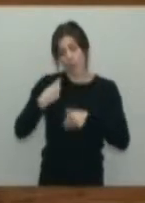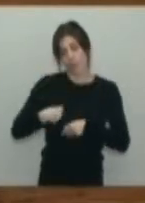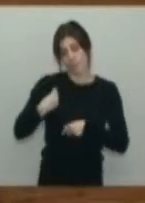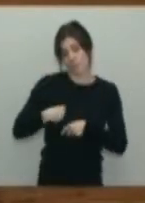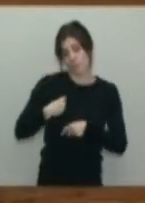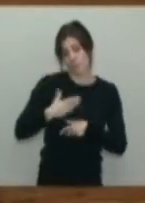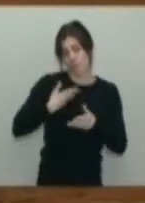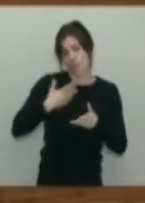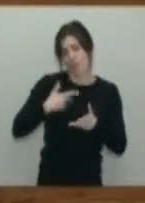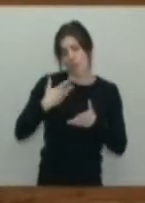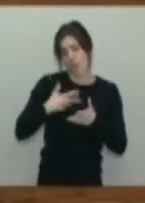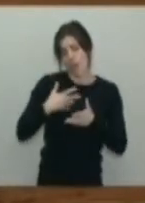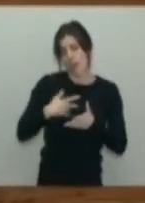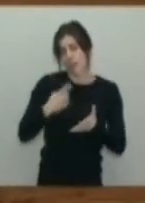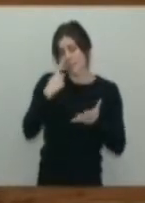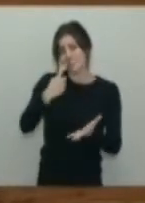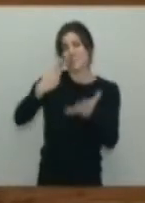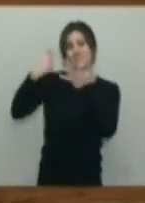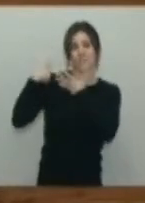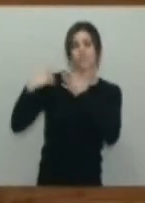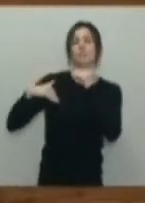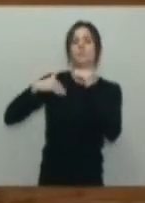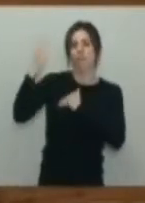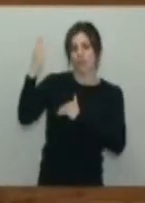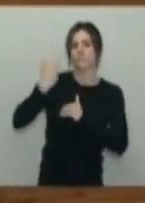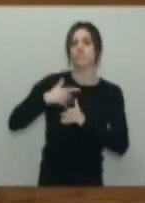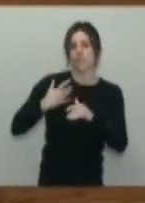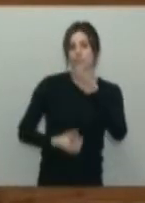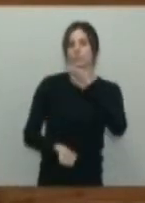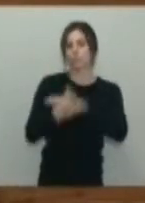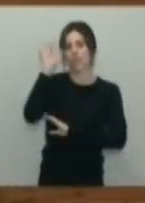años. Concretamente, fue una de las principales novedades de la Ley